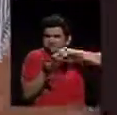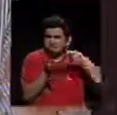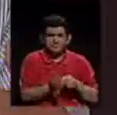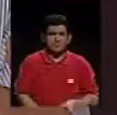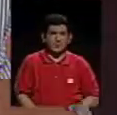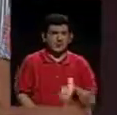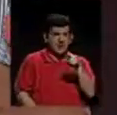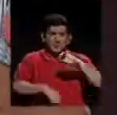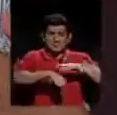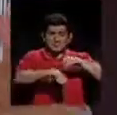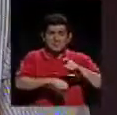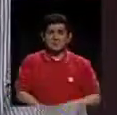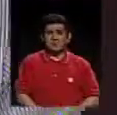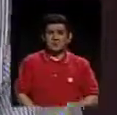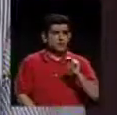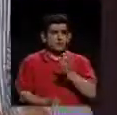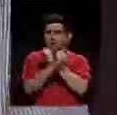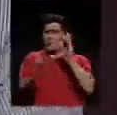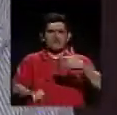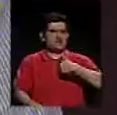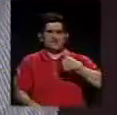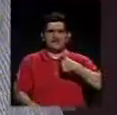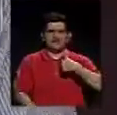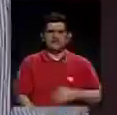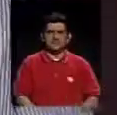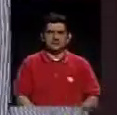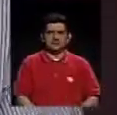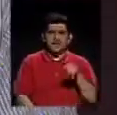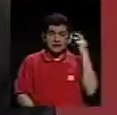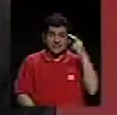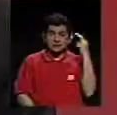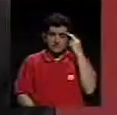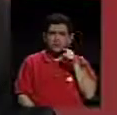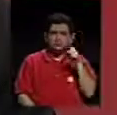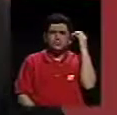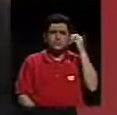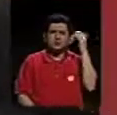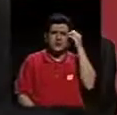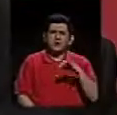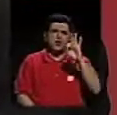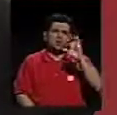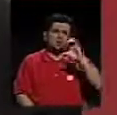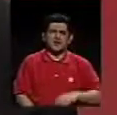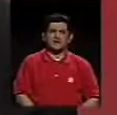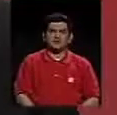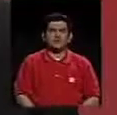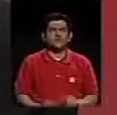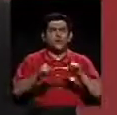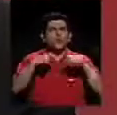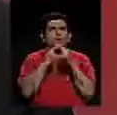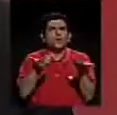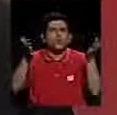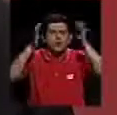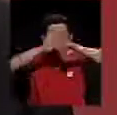su falta y de independencia, y creo que eso es de reflexionar. ¿Y en su opinión, don Fernando? Fuerzas oscuras que